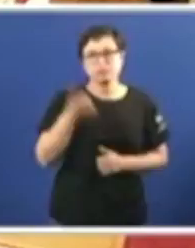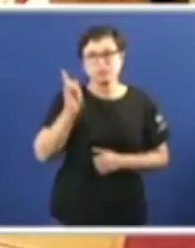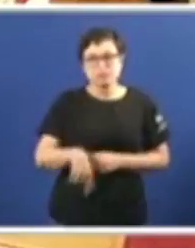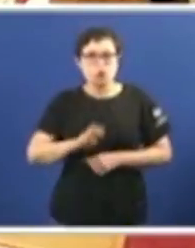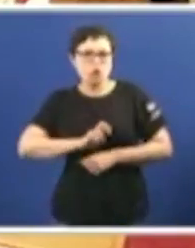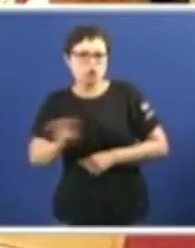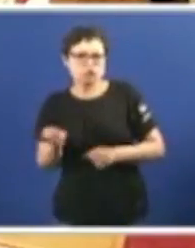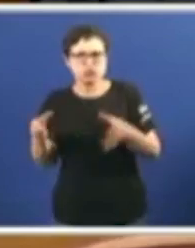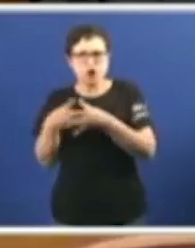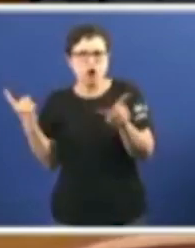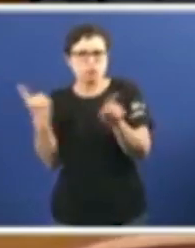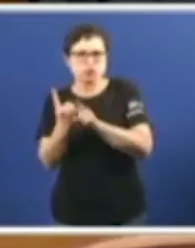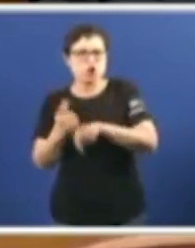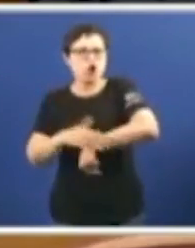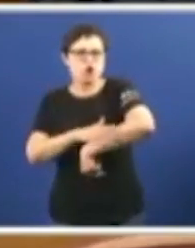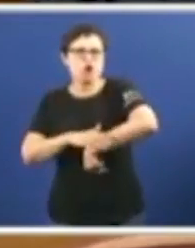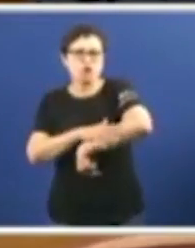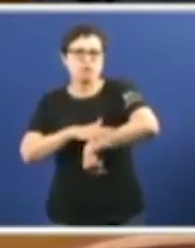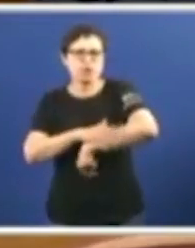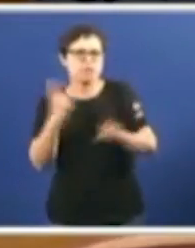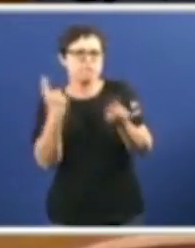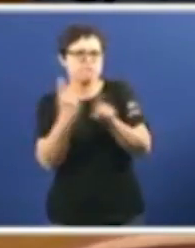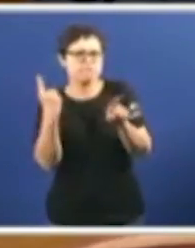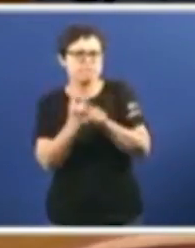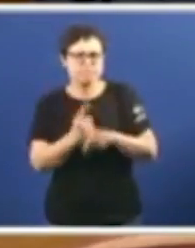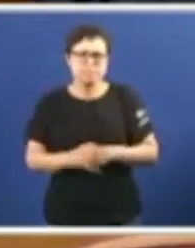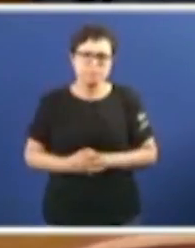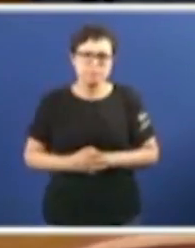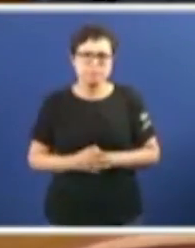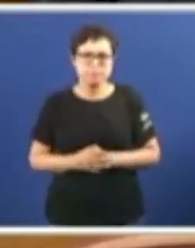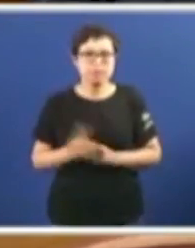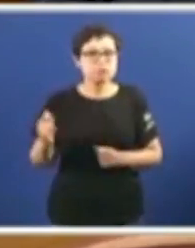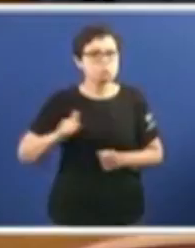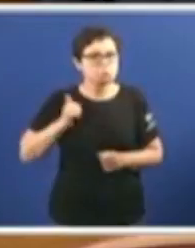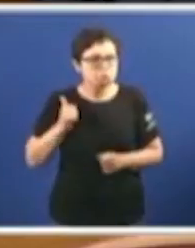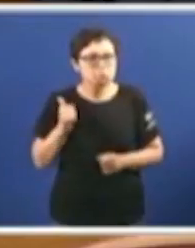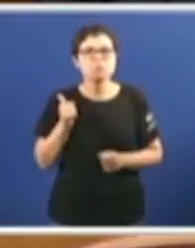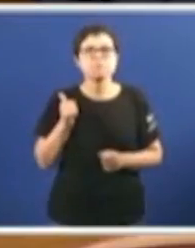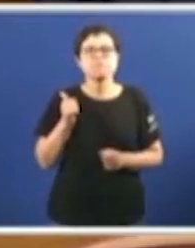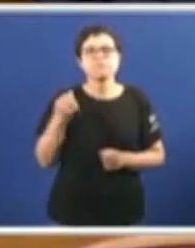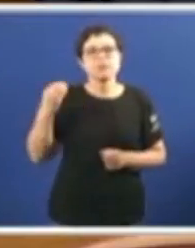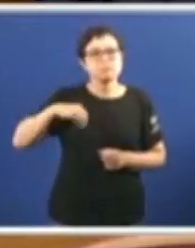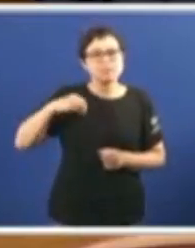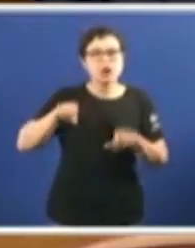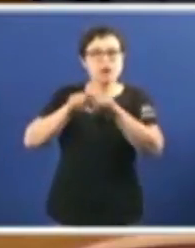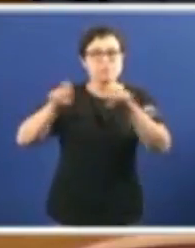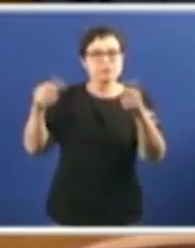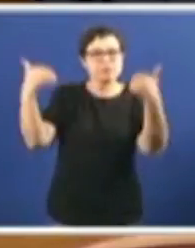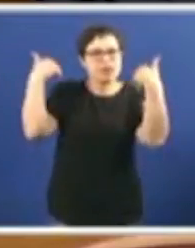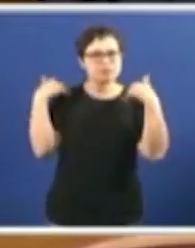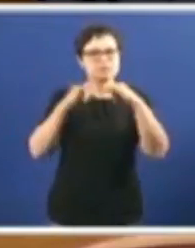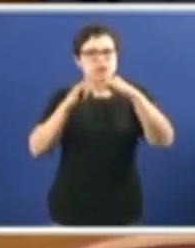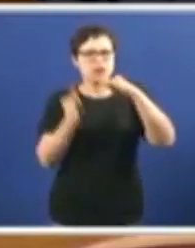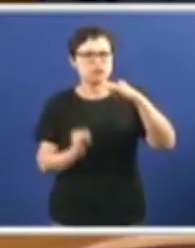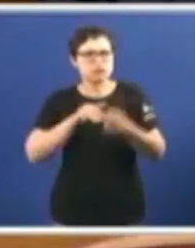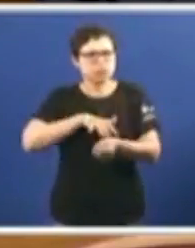en oposición á súa política clientelar. Curiosamente, os mesmos organismos e empresas responsables da crise